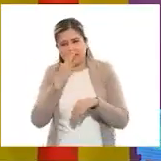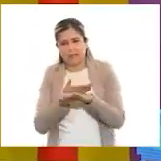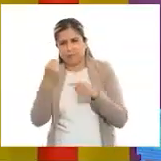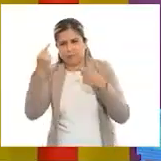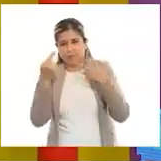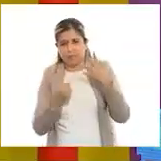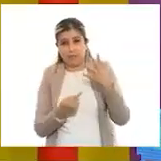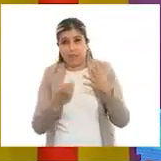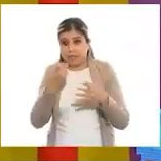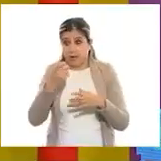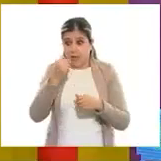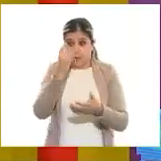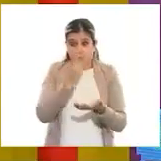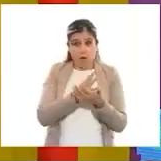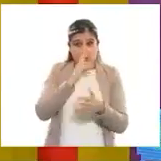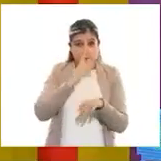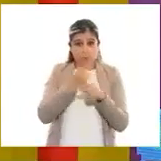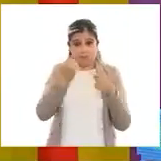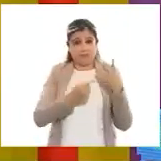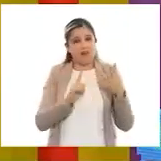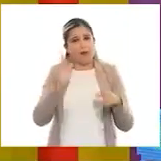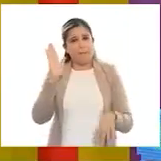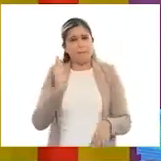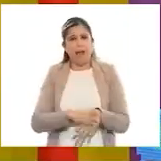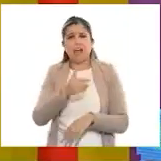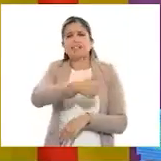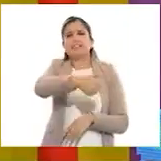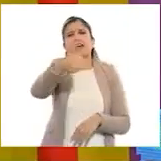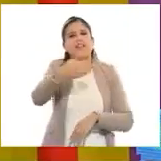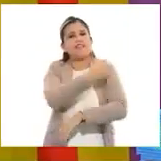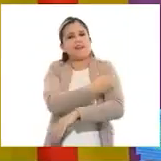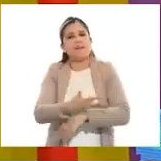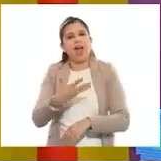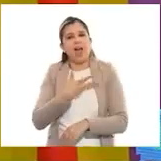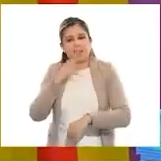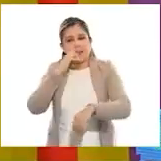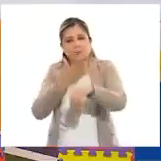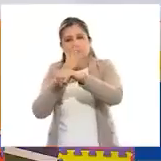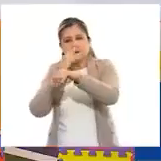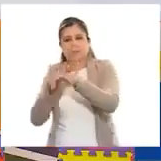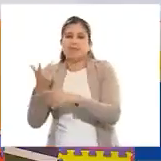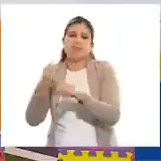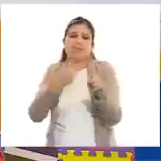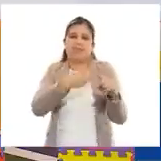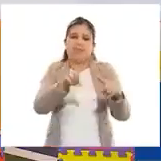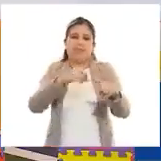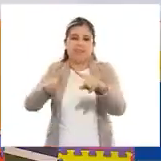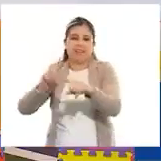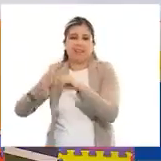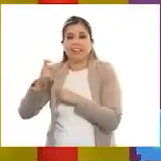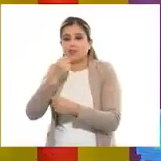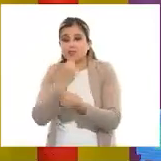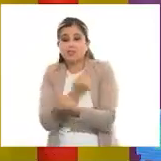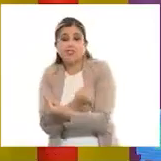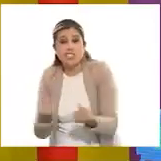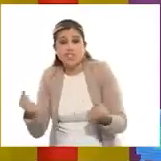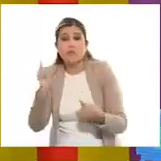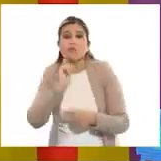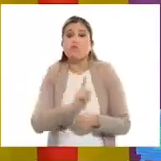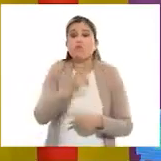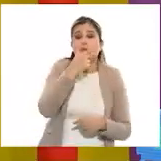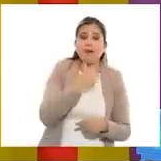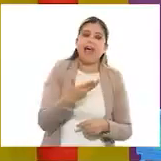recordemos que no son todas las que hemos mencionado. Cada familia tiene hábitos y rutinas diferentes, por lo tanto, los niños y las niñas también